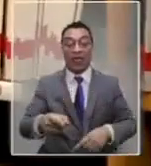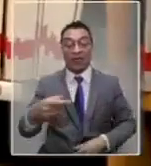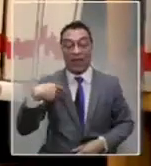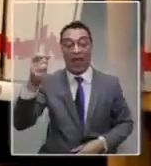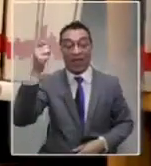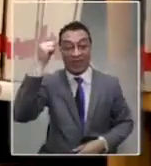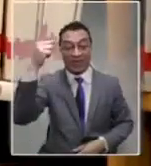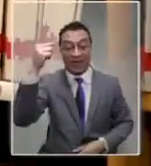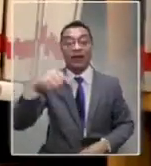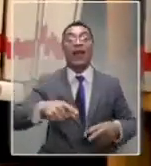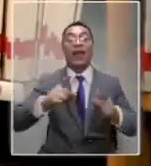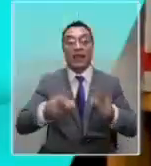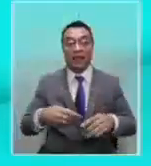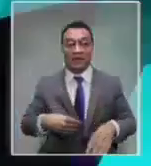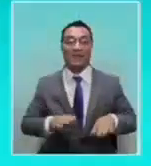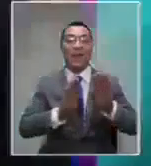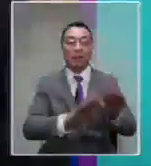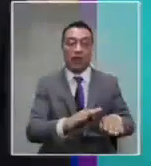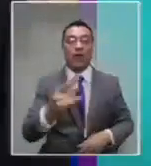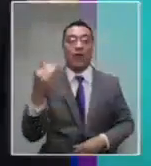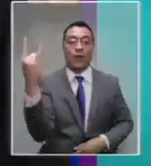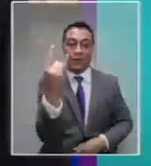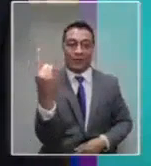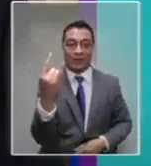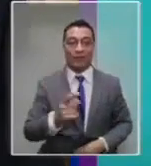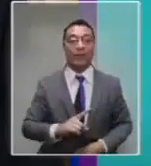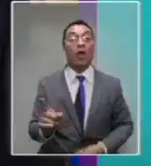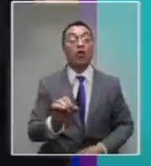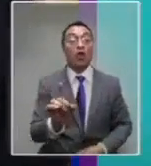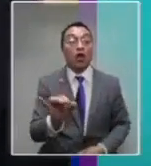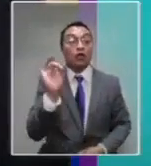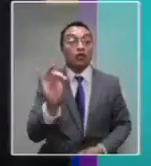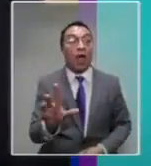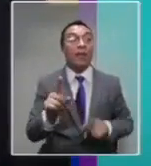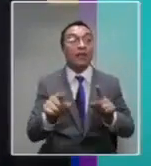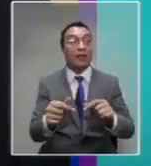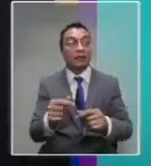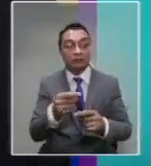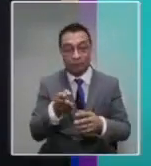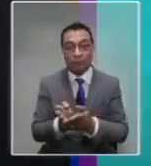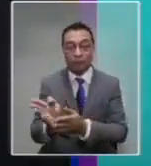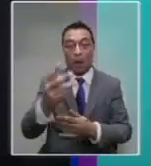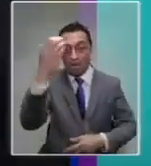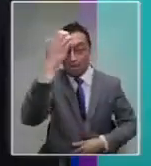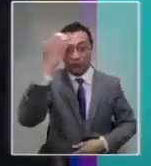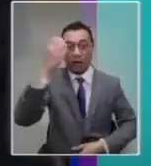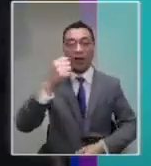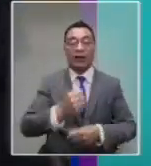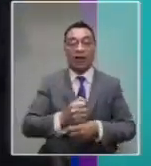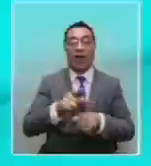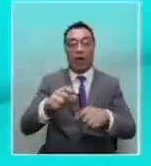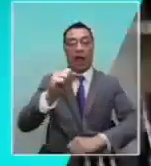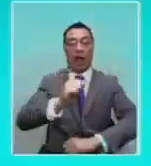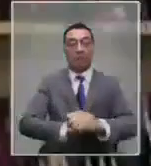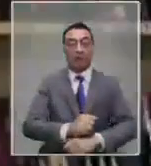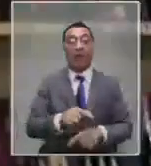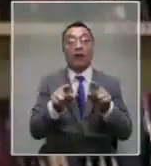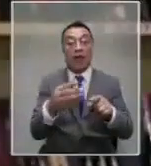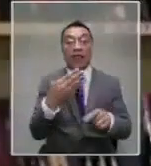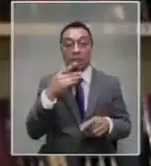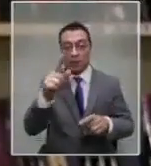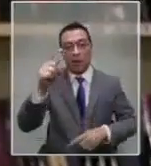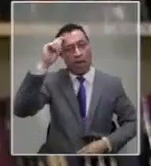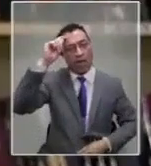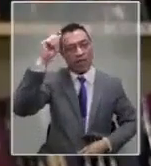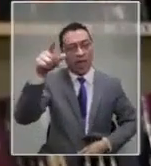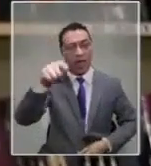que entender que tienen que apoyar a las universidades, porque no solamente de ahí salen los profesionales que van a trabajar en sus empresas, sino que de